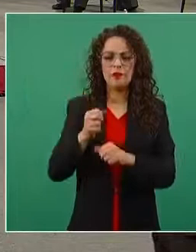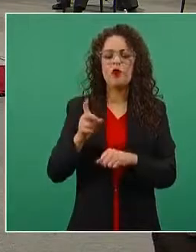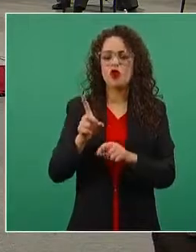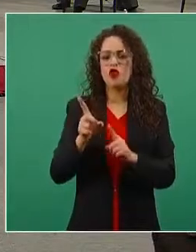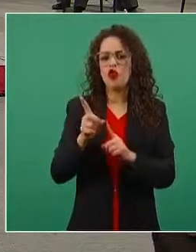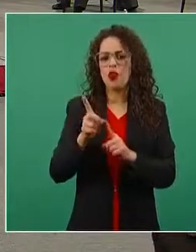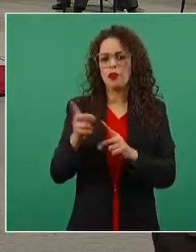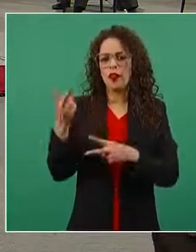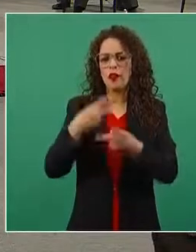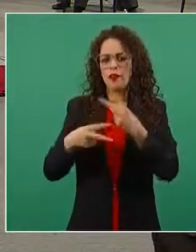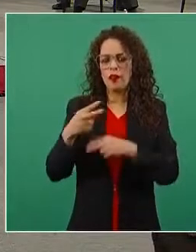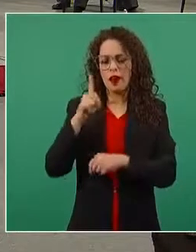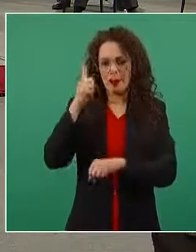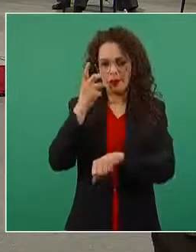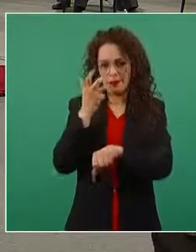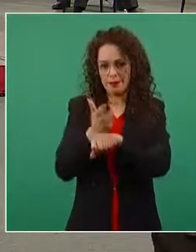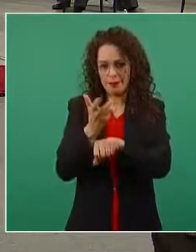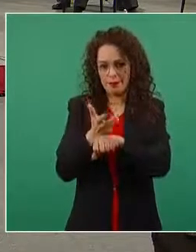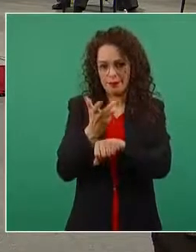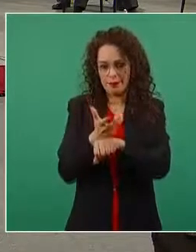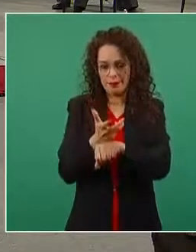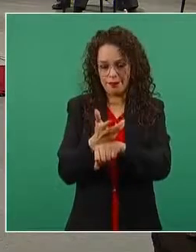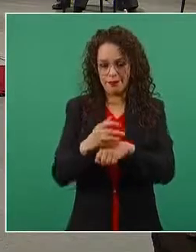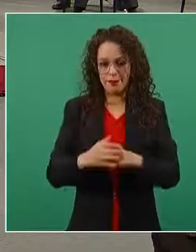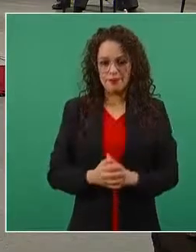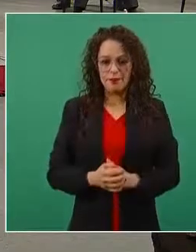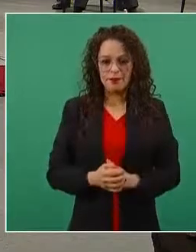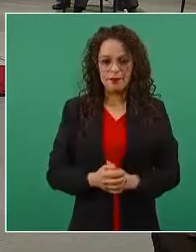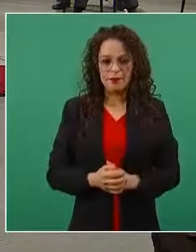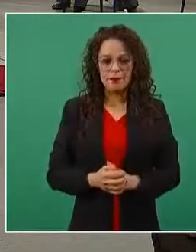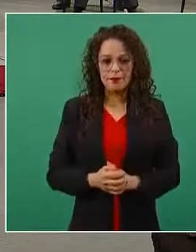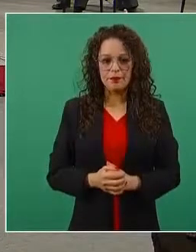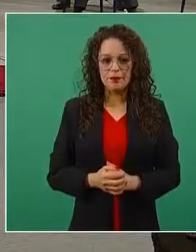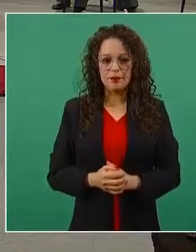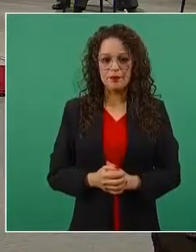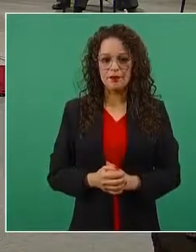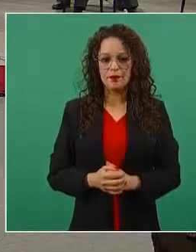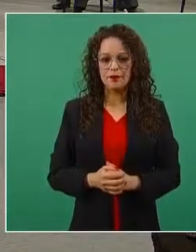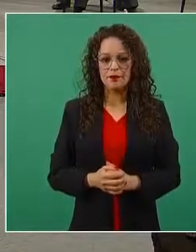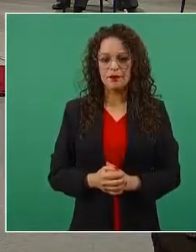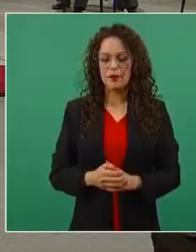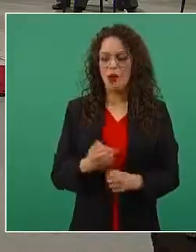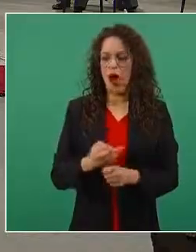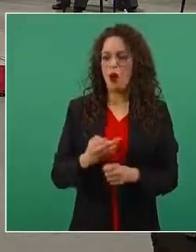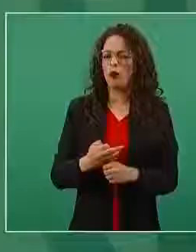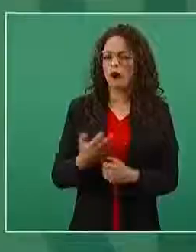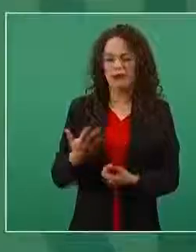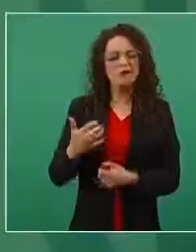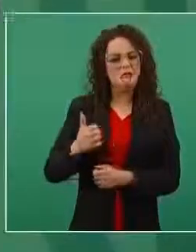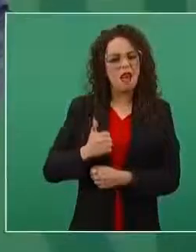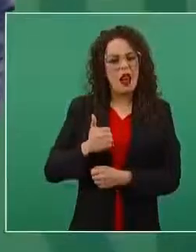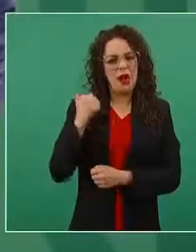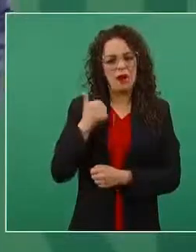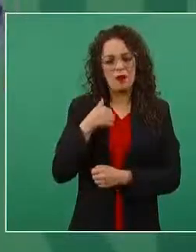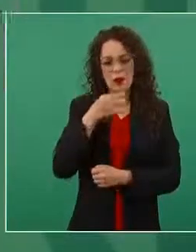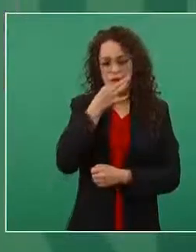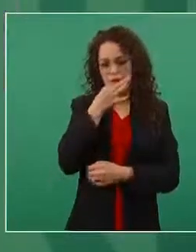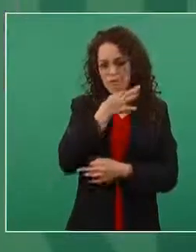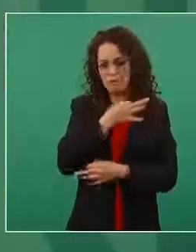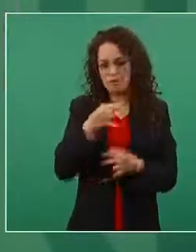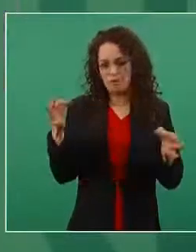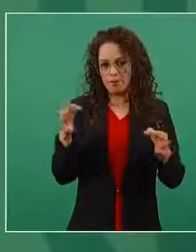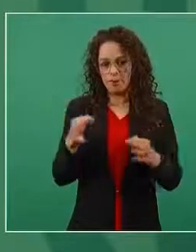vacunas de Estados Unidos. También aprovechar para informarles que en la plática